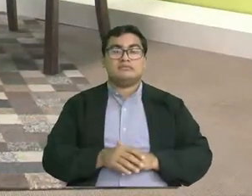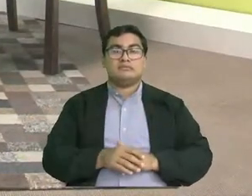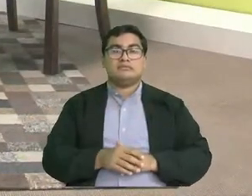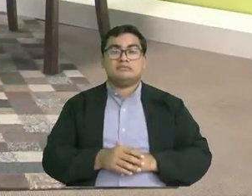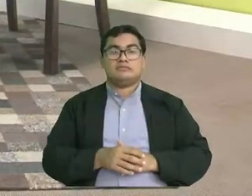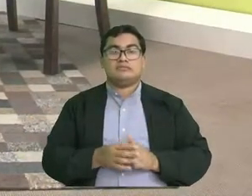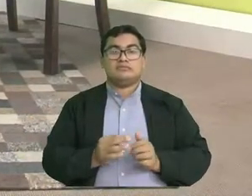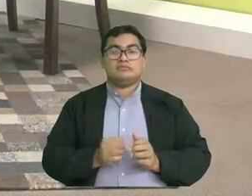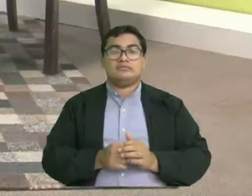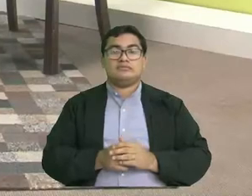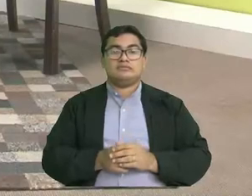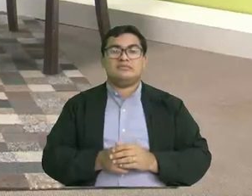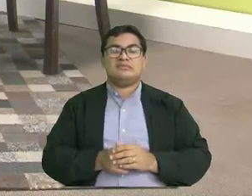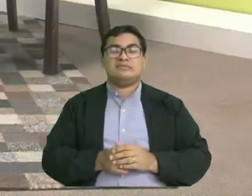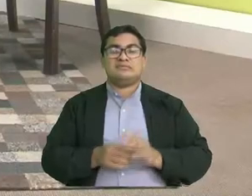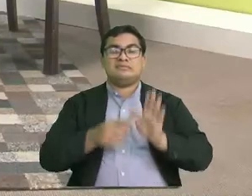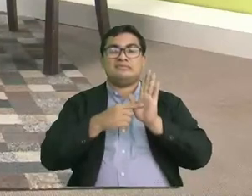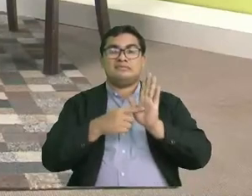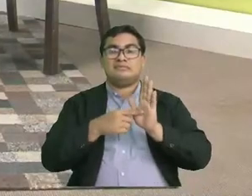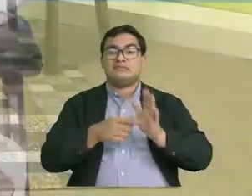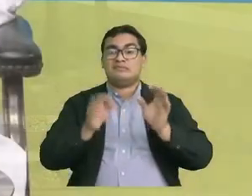grande